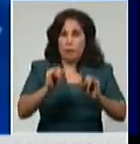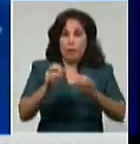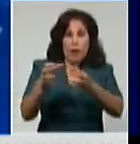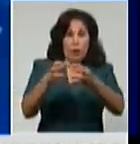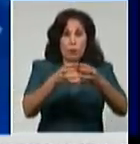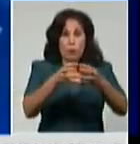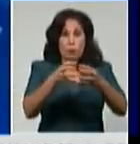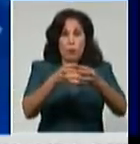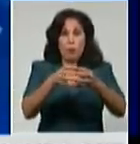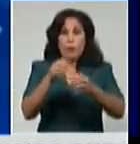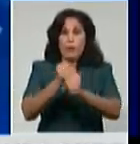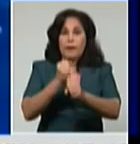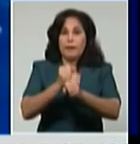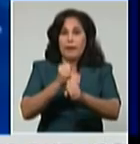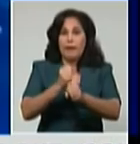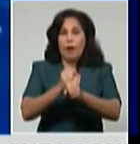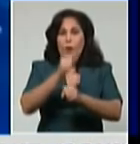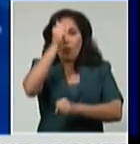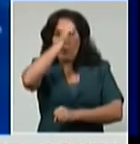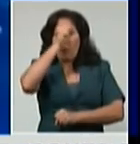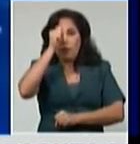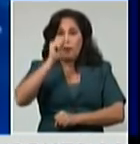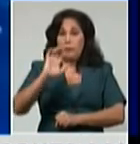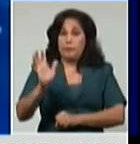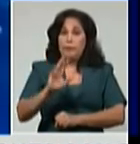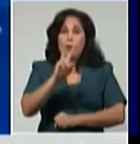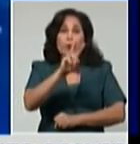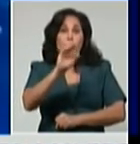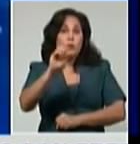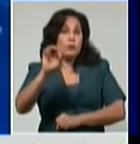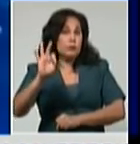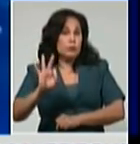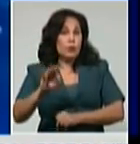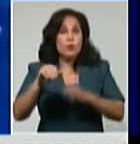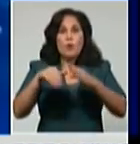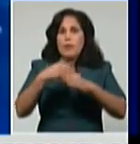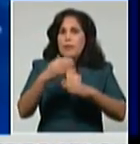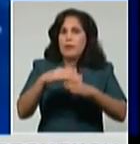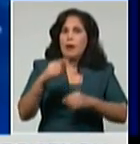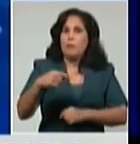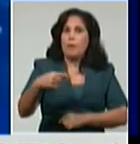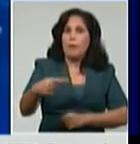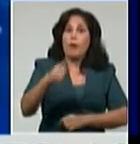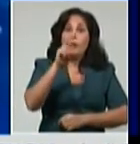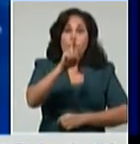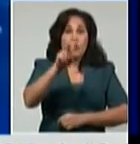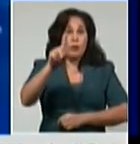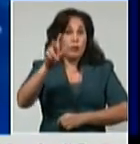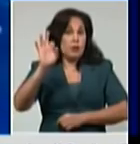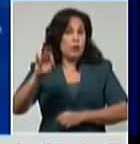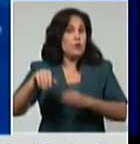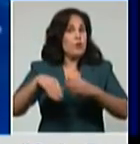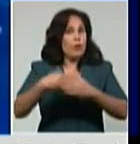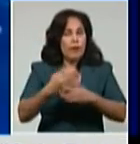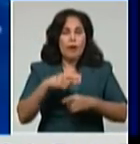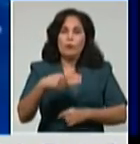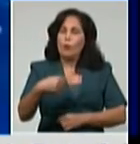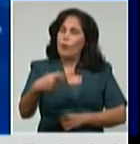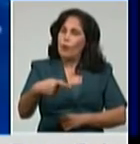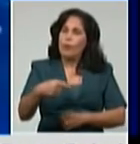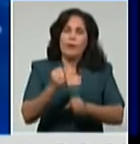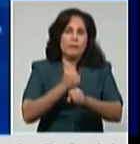en la última, creo que fueron 208, 200 días. 218, gracias Gisela.